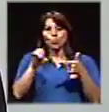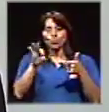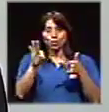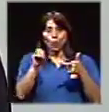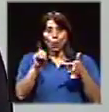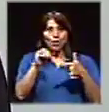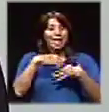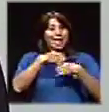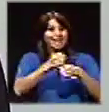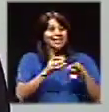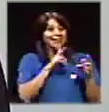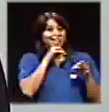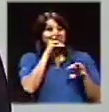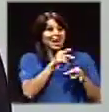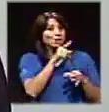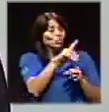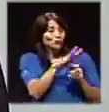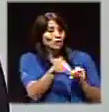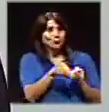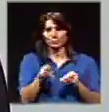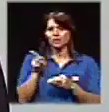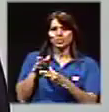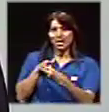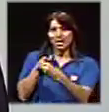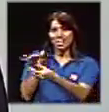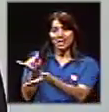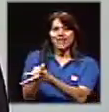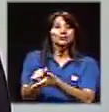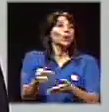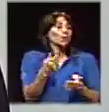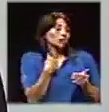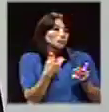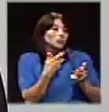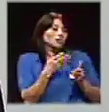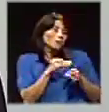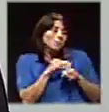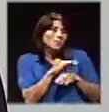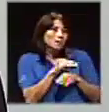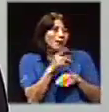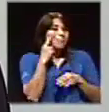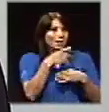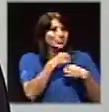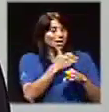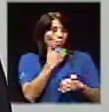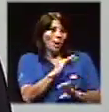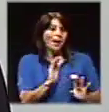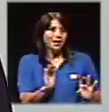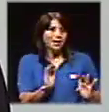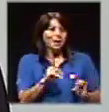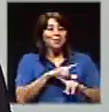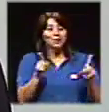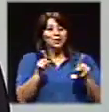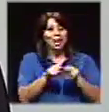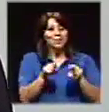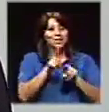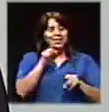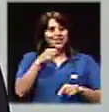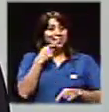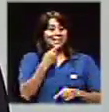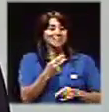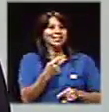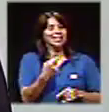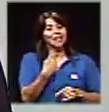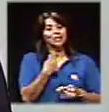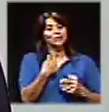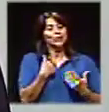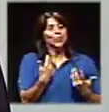arena. No, usted era el líder de eso. Y yo estuve alrededor de eso para hacerlo mal, porque también sí. Hay que decir que yo estaba